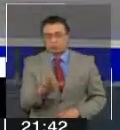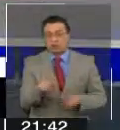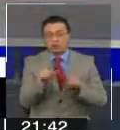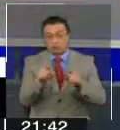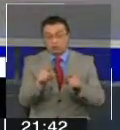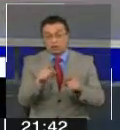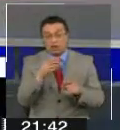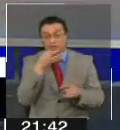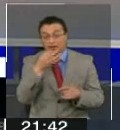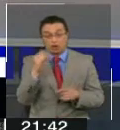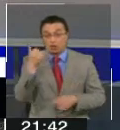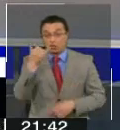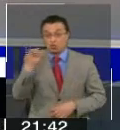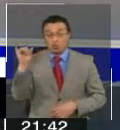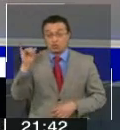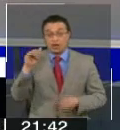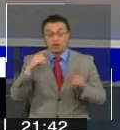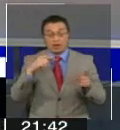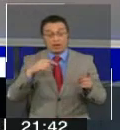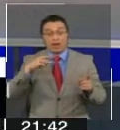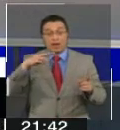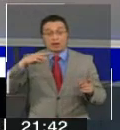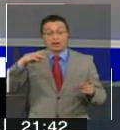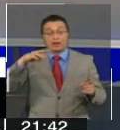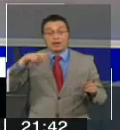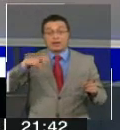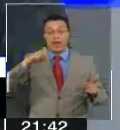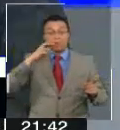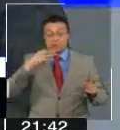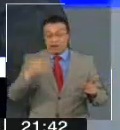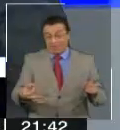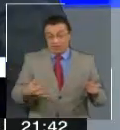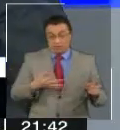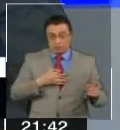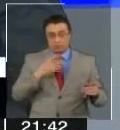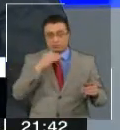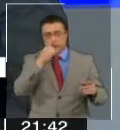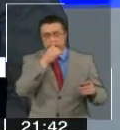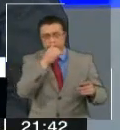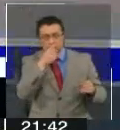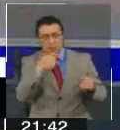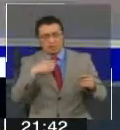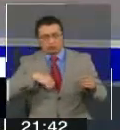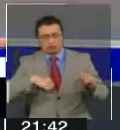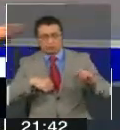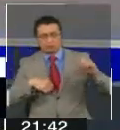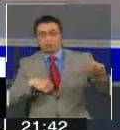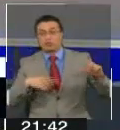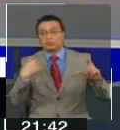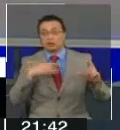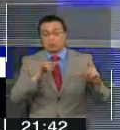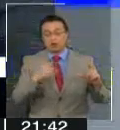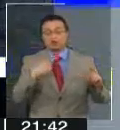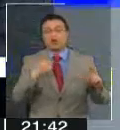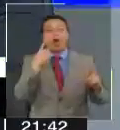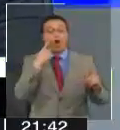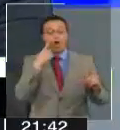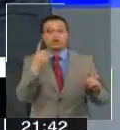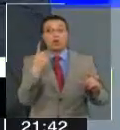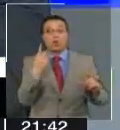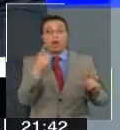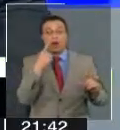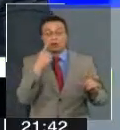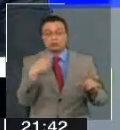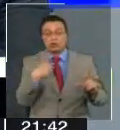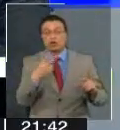Usted dice que nunca el señor Magnemer le representó a usted que había irregularidades. Nunca. Pero hace poco me dice, sí conoció de una... No,